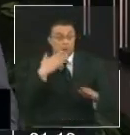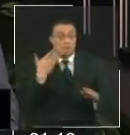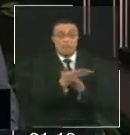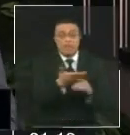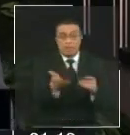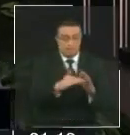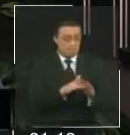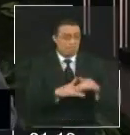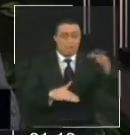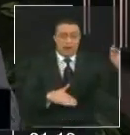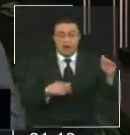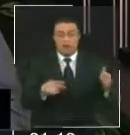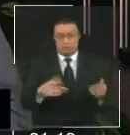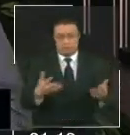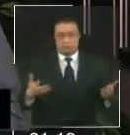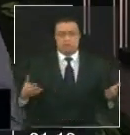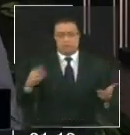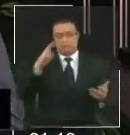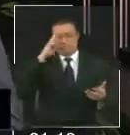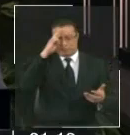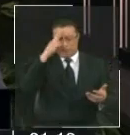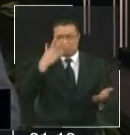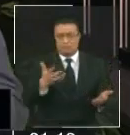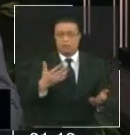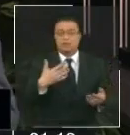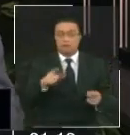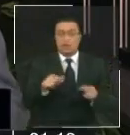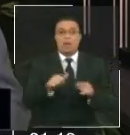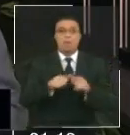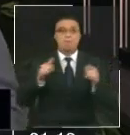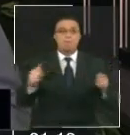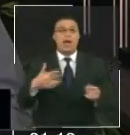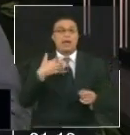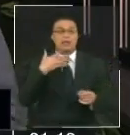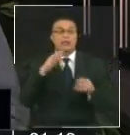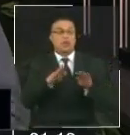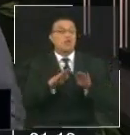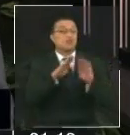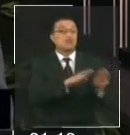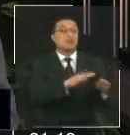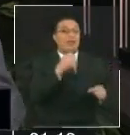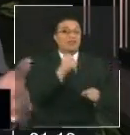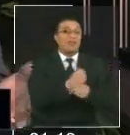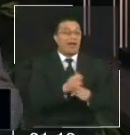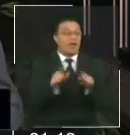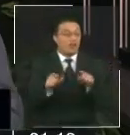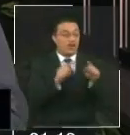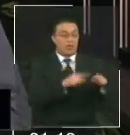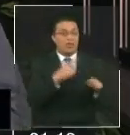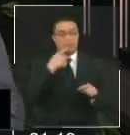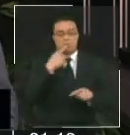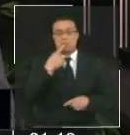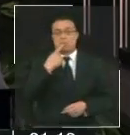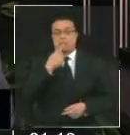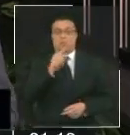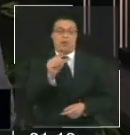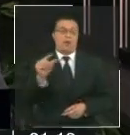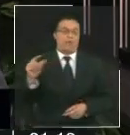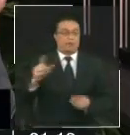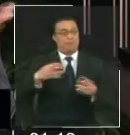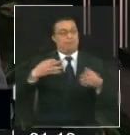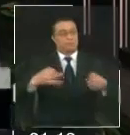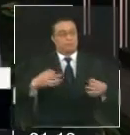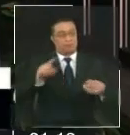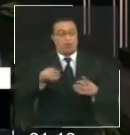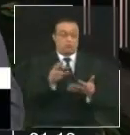pedido. Lo que lo lleva a uno a concluir que más que hacerlo a favor de los trabajadores, como es la retórica típica, había aquí